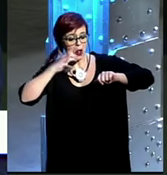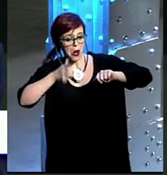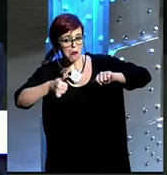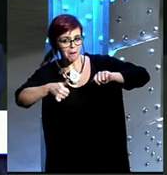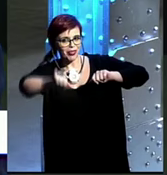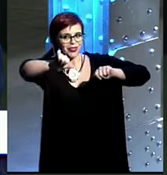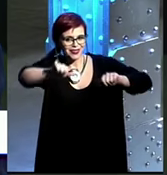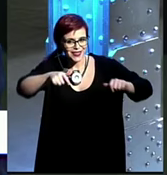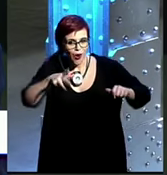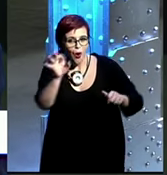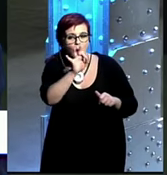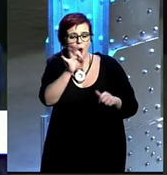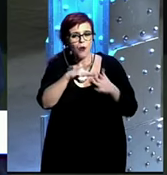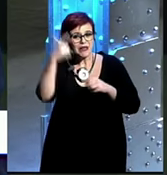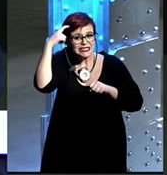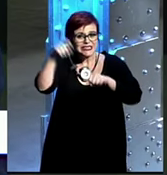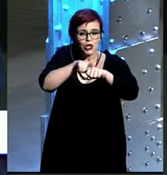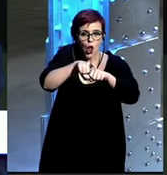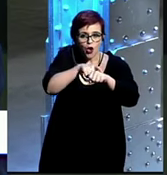es psicodinámico o psicológico.